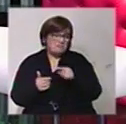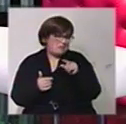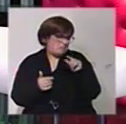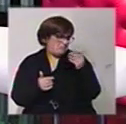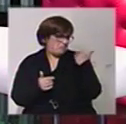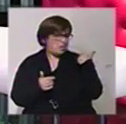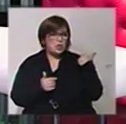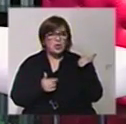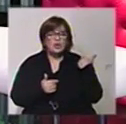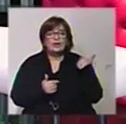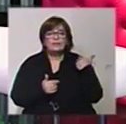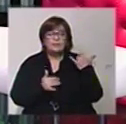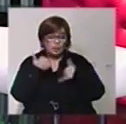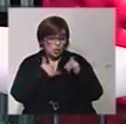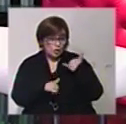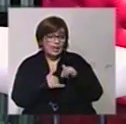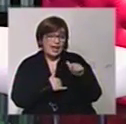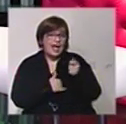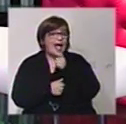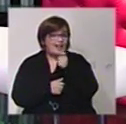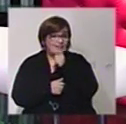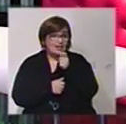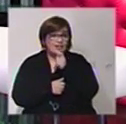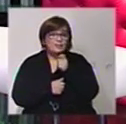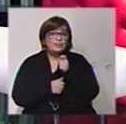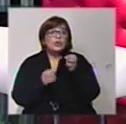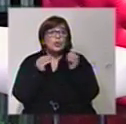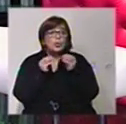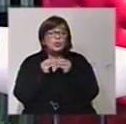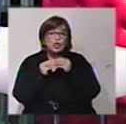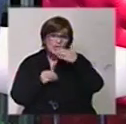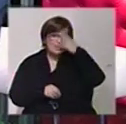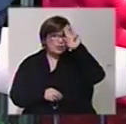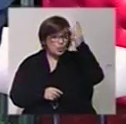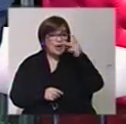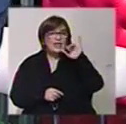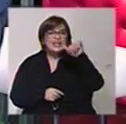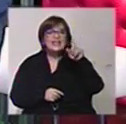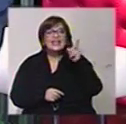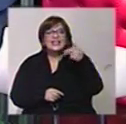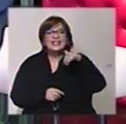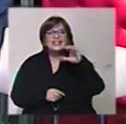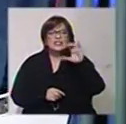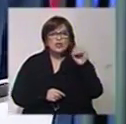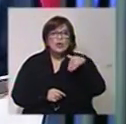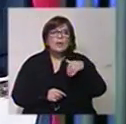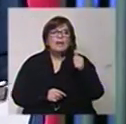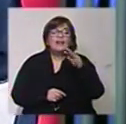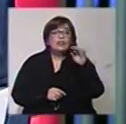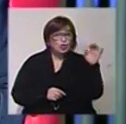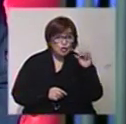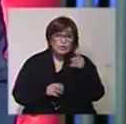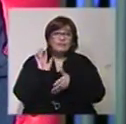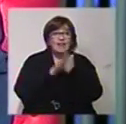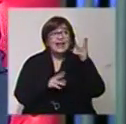fue lo que contaba recién Alvarito, de la mano de Ignacio Matos, este chef uruguayo que salió de Santa Lucía con una mano delante y otra atrás, se fue a Estados Unidos